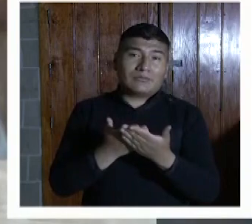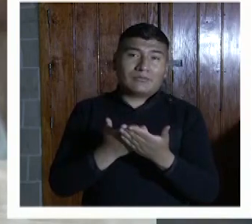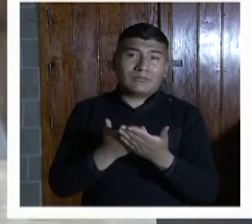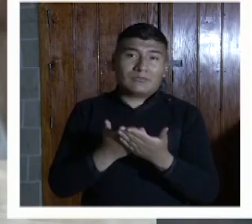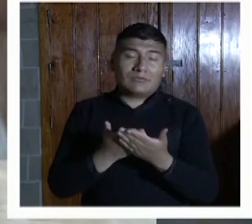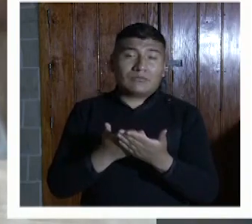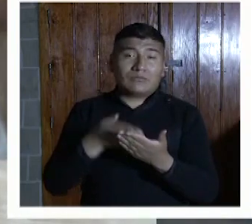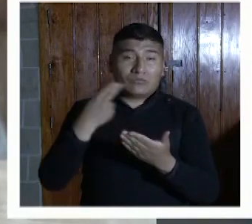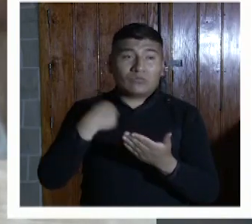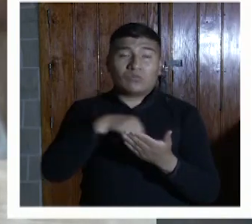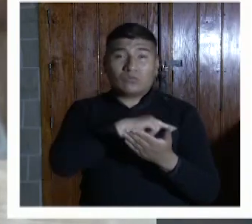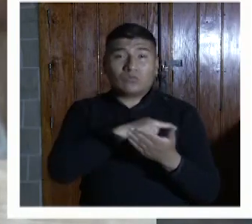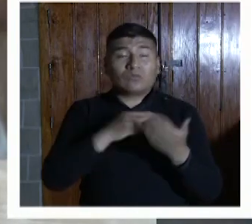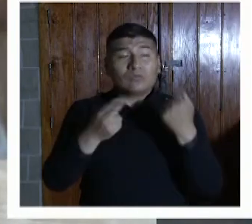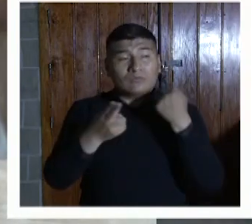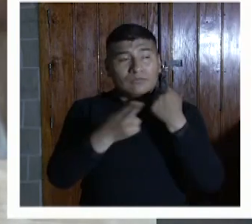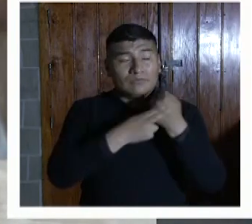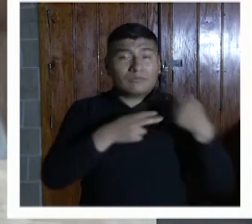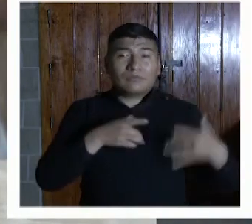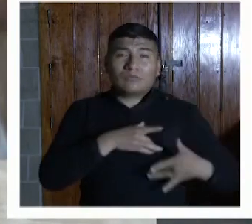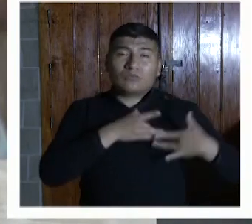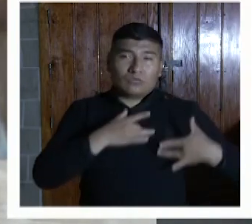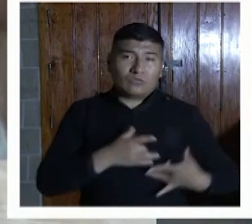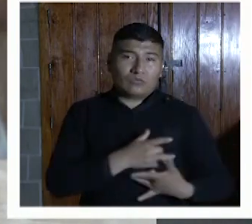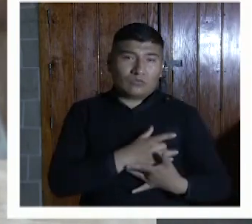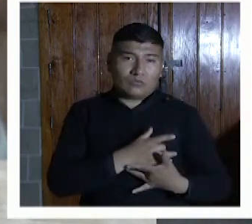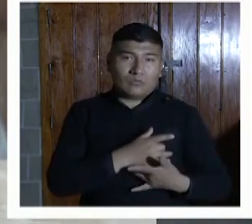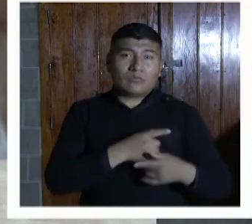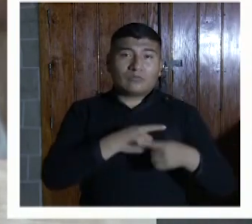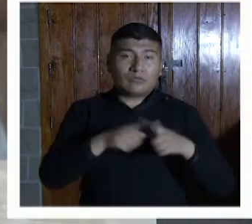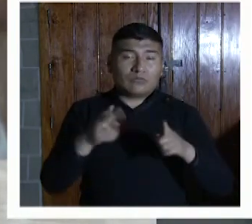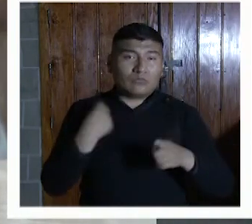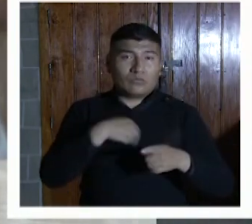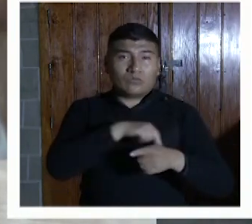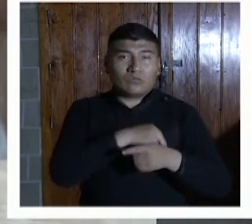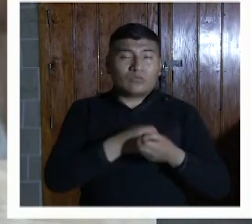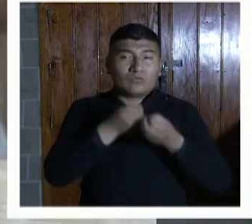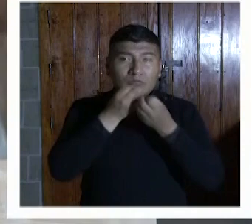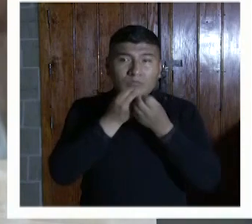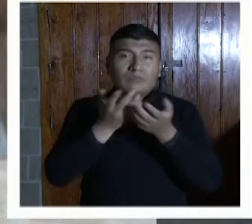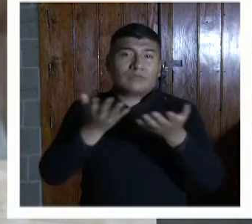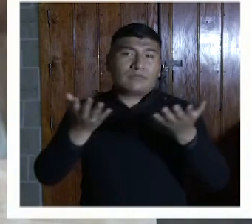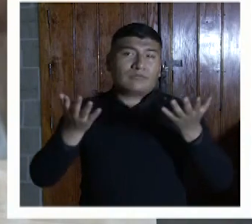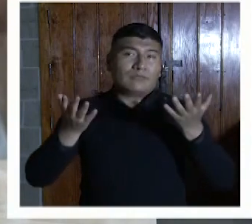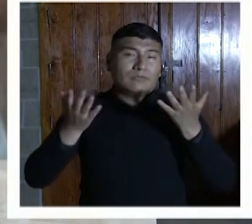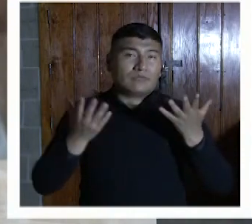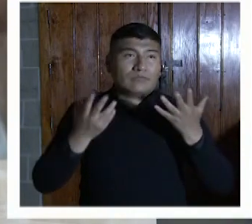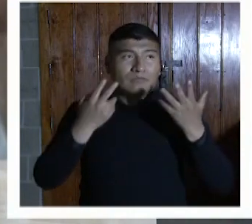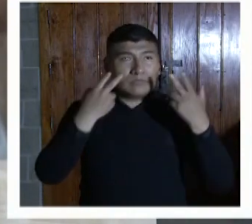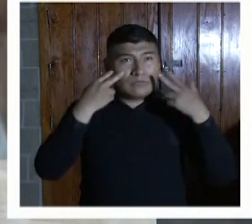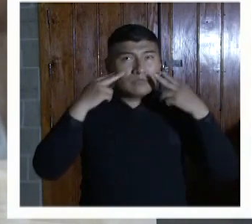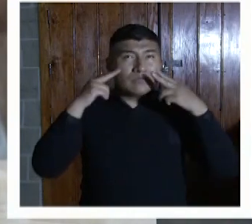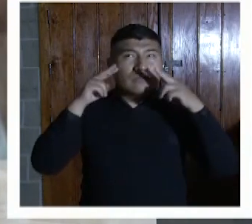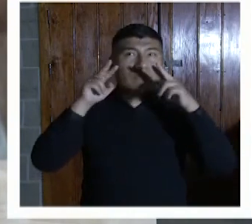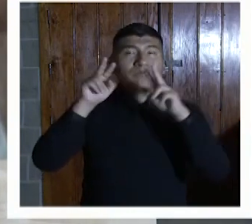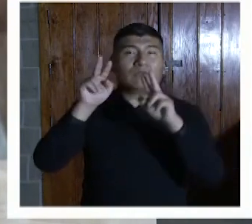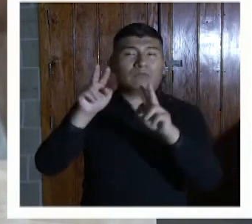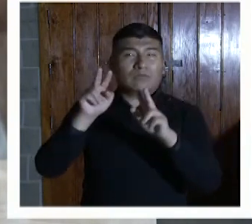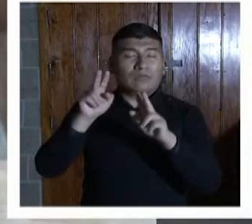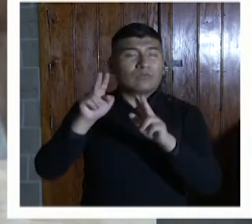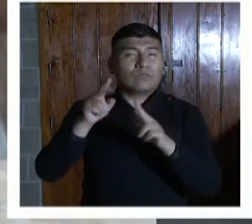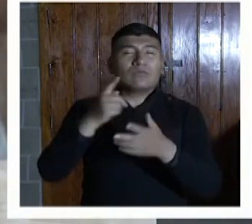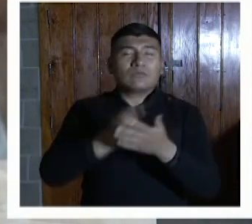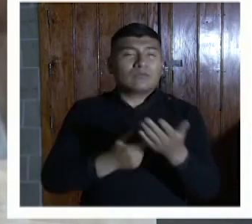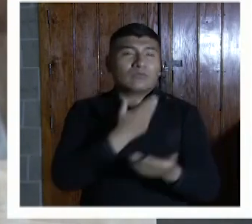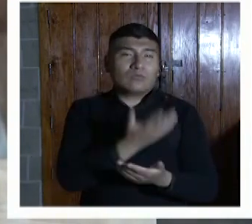Lo guardamos en el corazón como María, pero lo expresamos y trabajamos y damos nuestra vida por ello porque creemos en